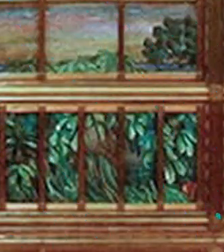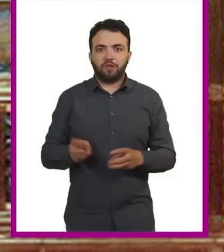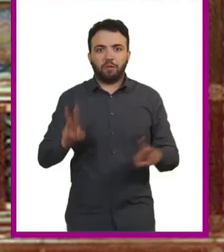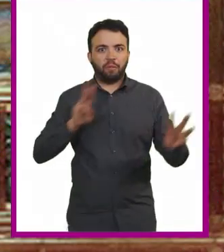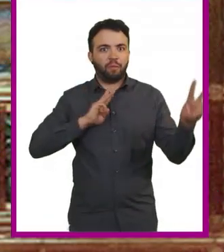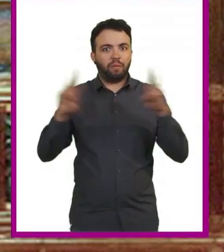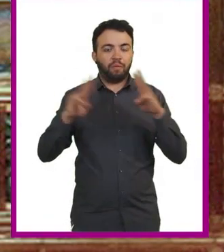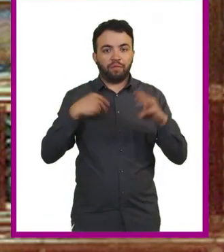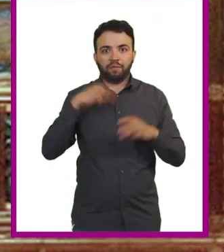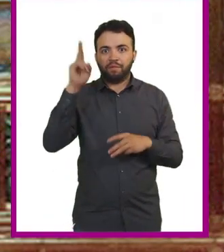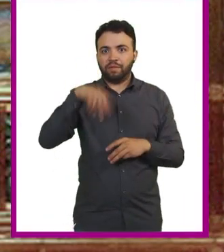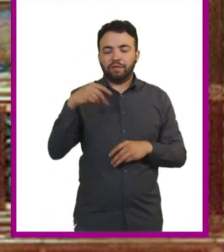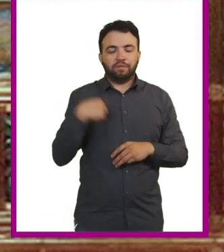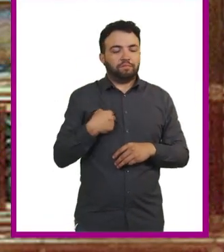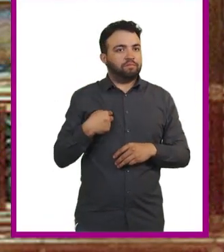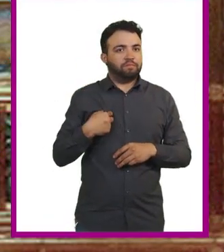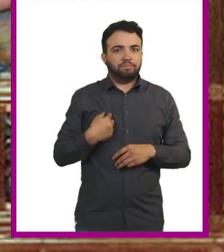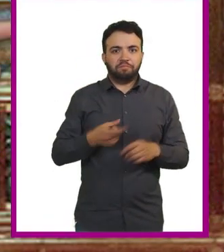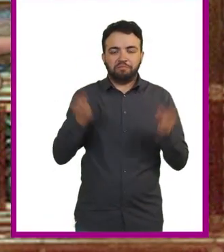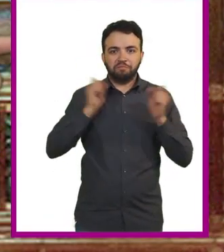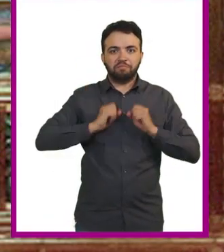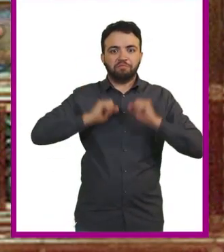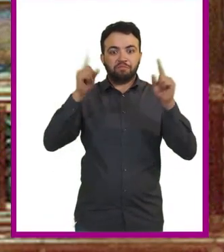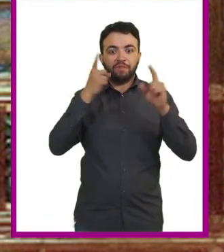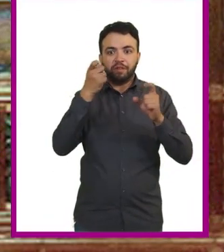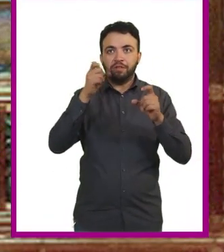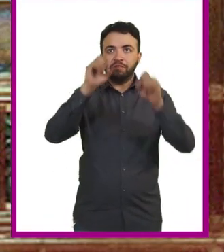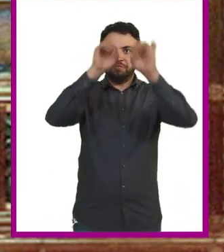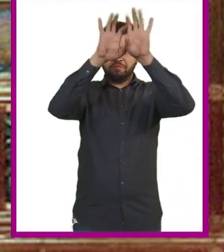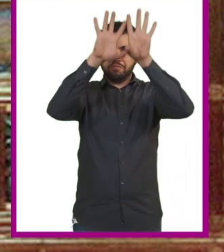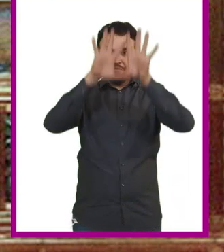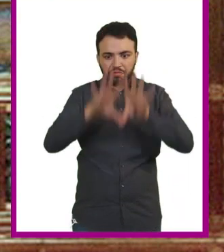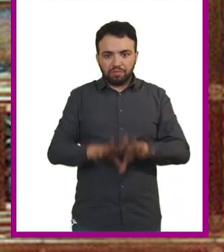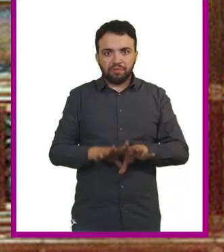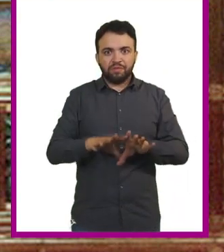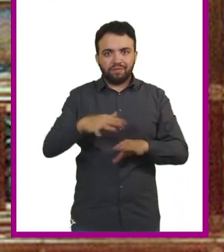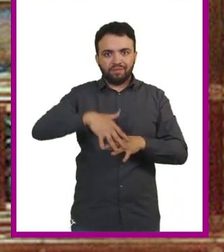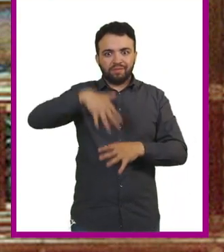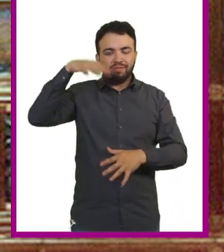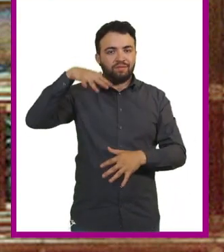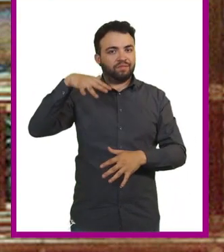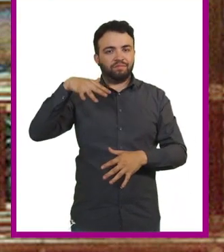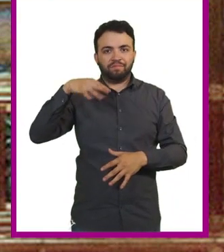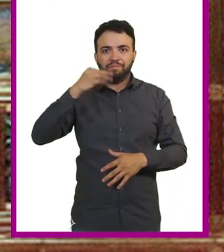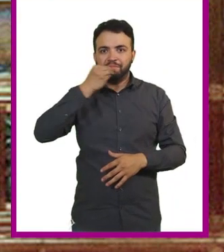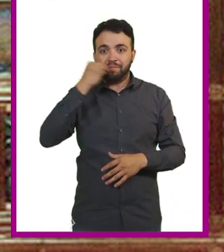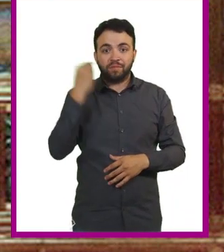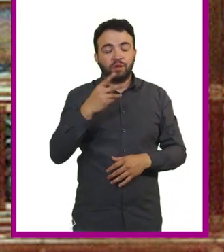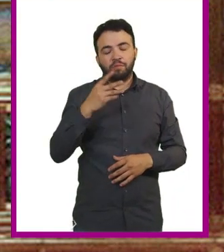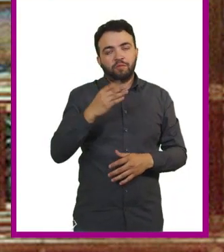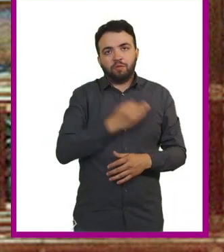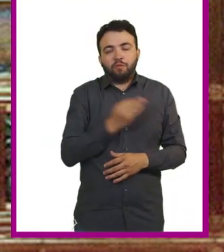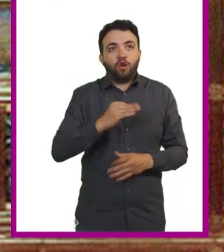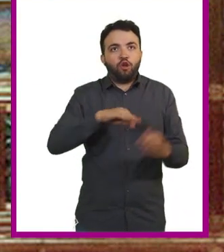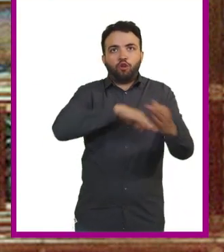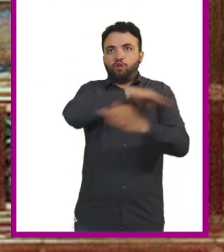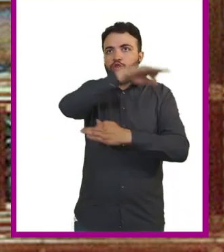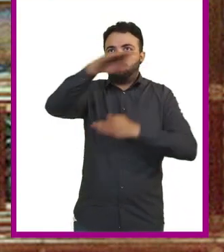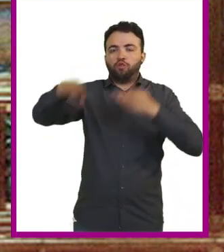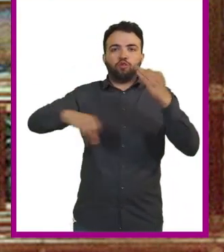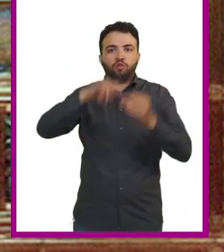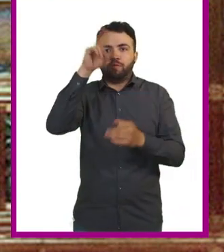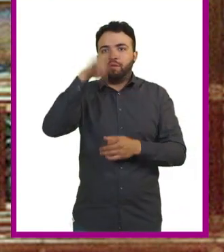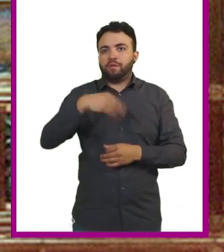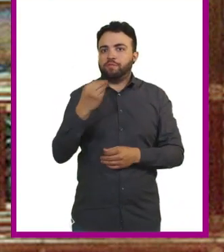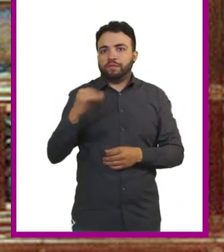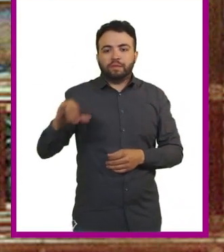¡Wow! Estoy impactada con ese telón de la sala principal del Palacio de Bellas Artes. Bueno, todo el palacio es una joya arquitectónica.